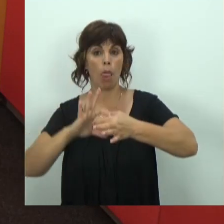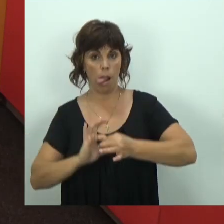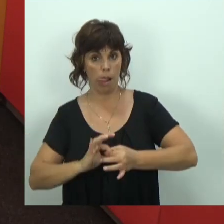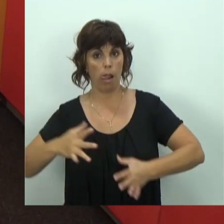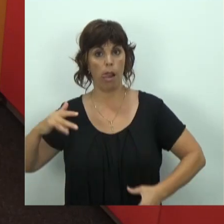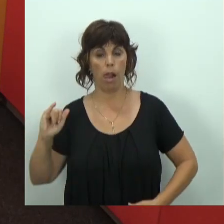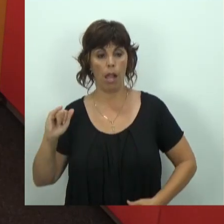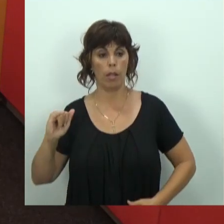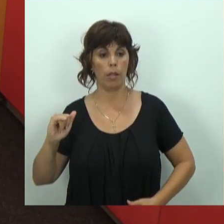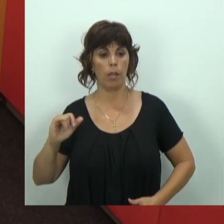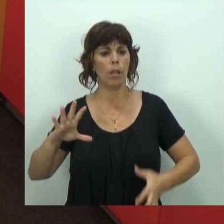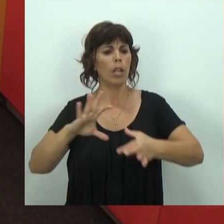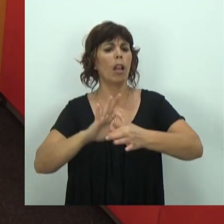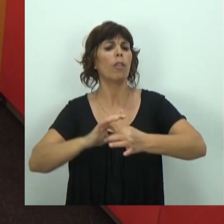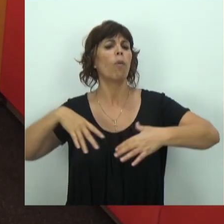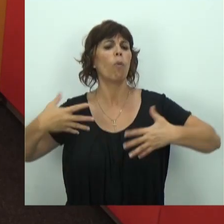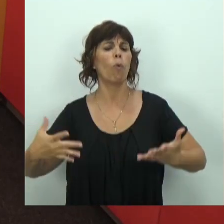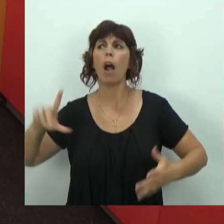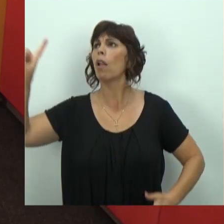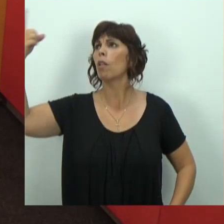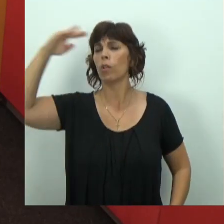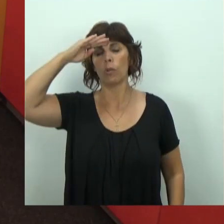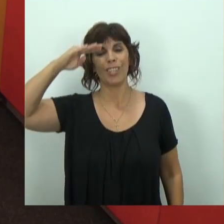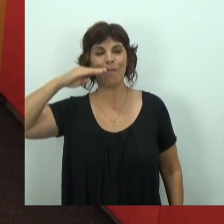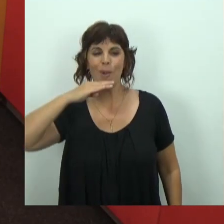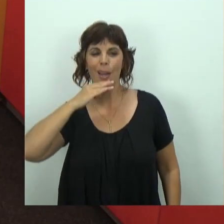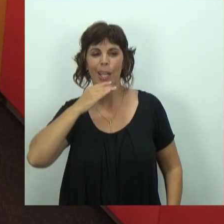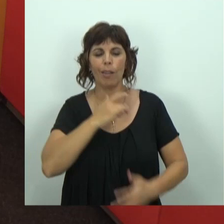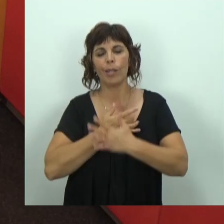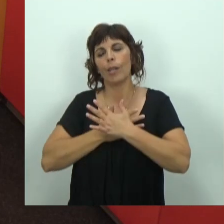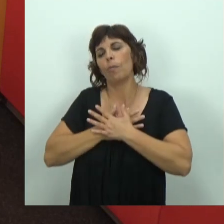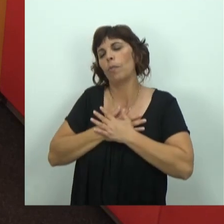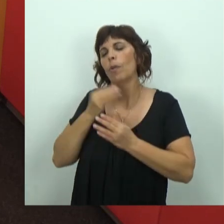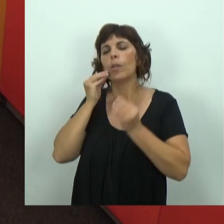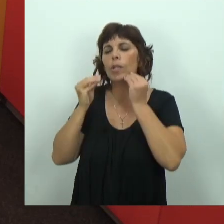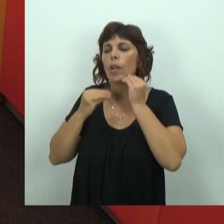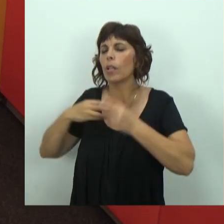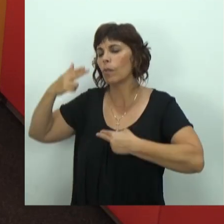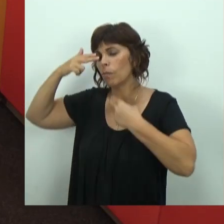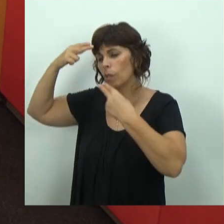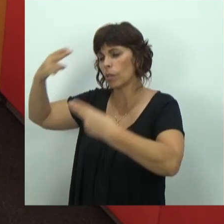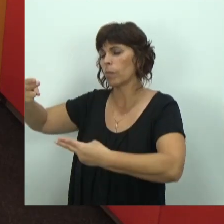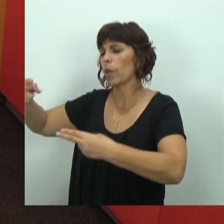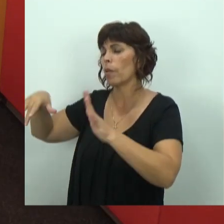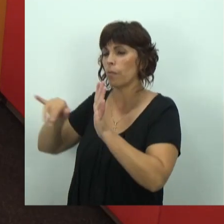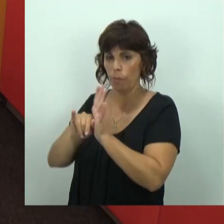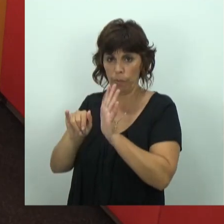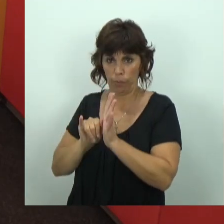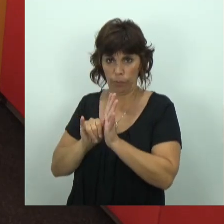Padre, ese amor, ese cariño, ese respeto, esa